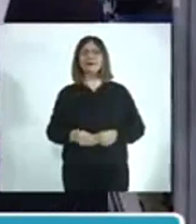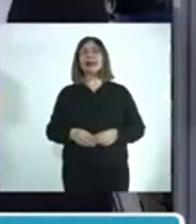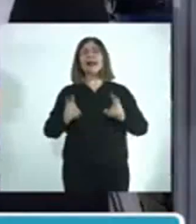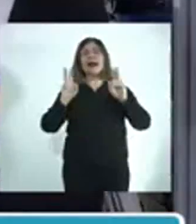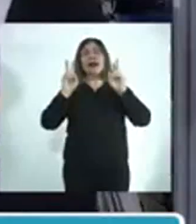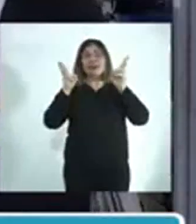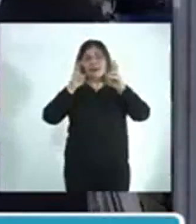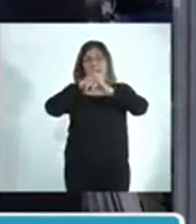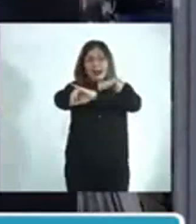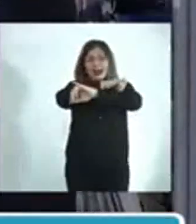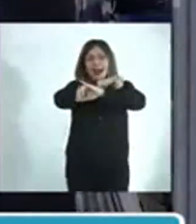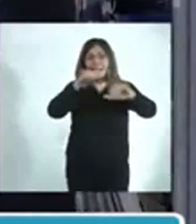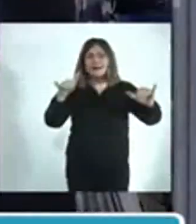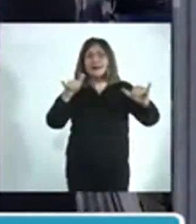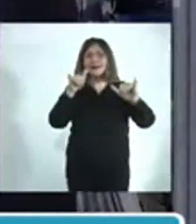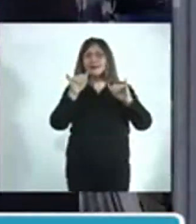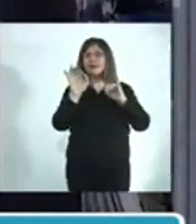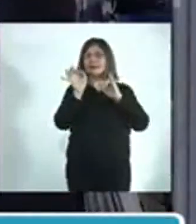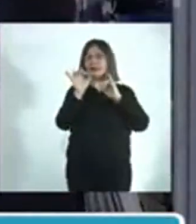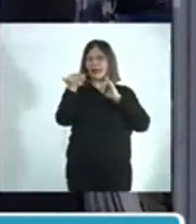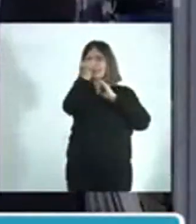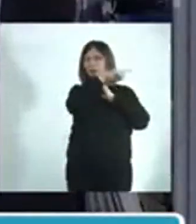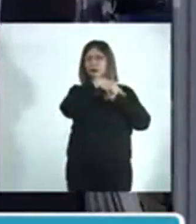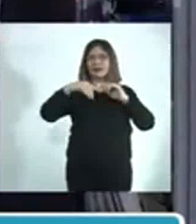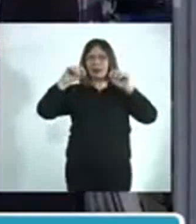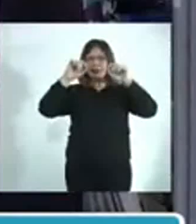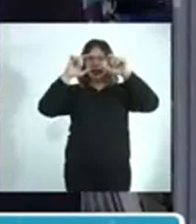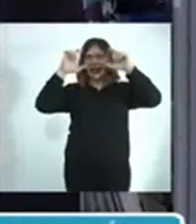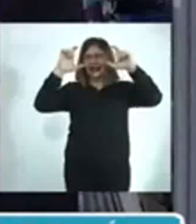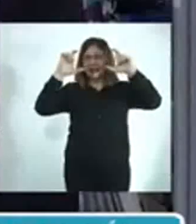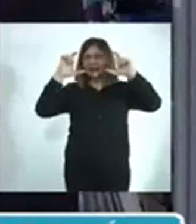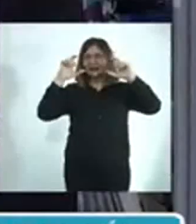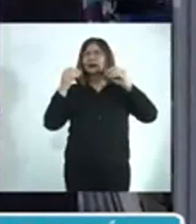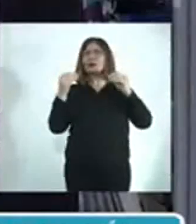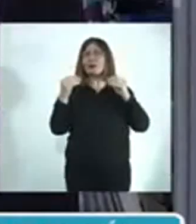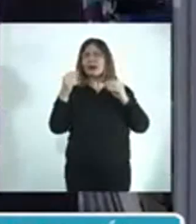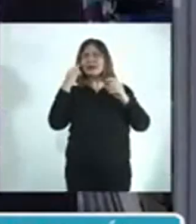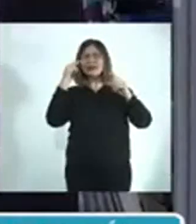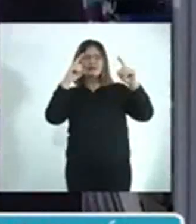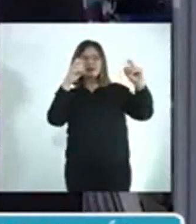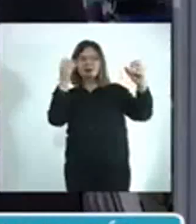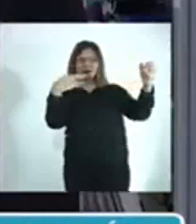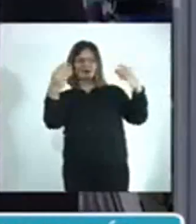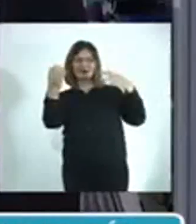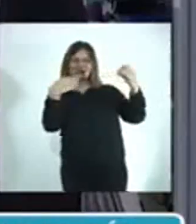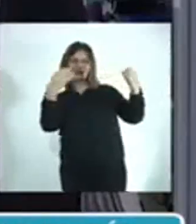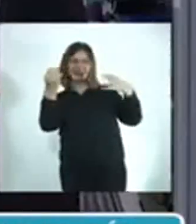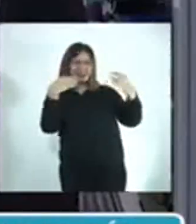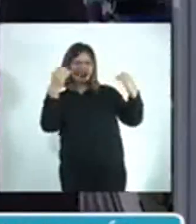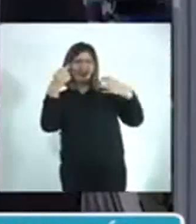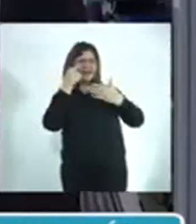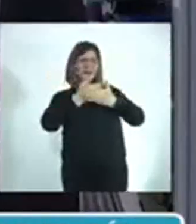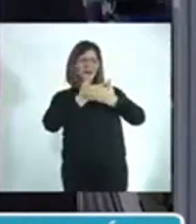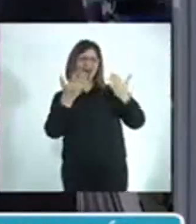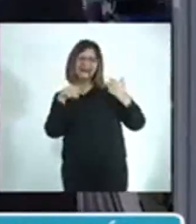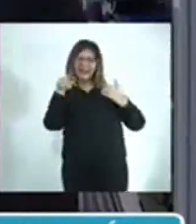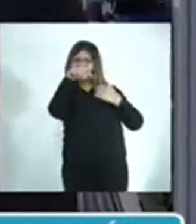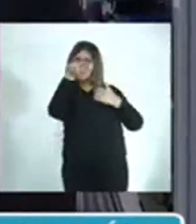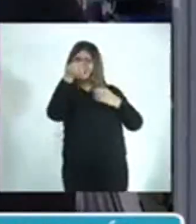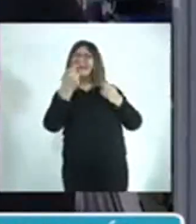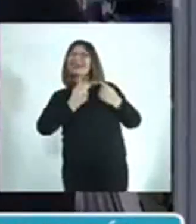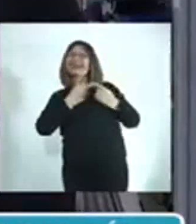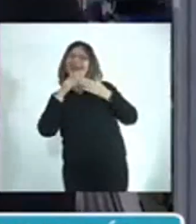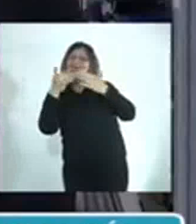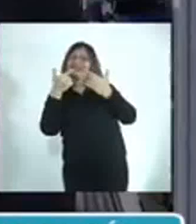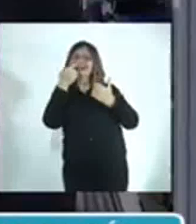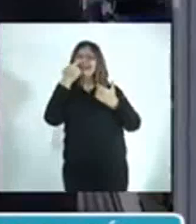docentes, porque muchos van a estar más que atentos y ya están llegando fotografías, están llegando a través de las redes sociales, todo